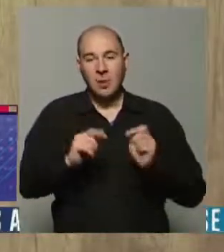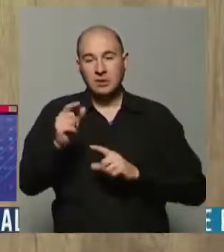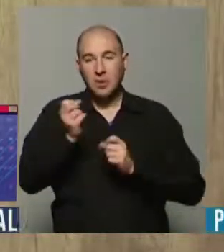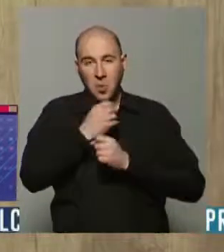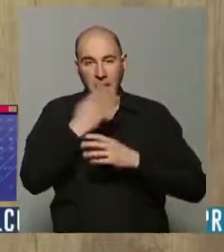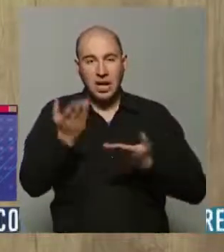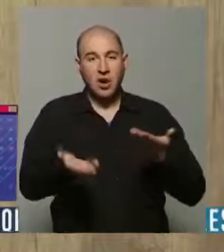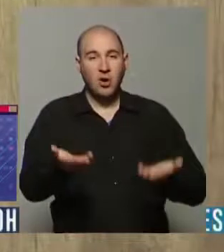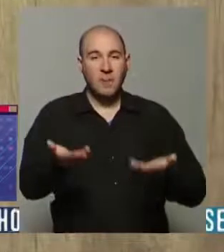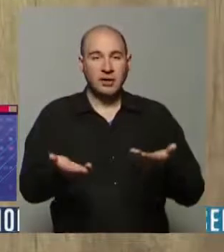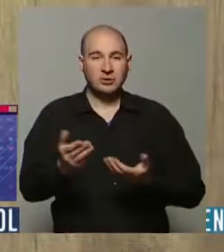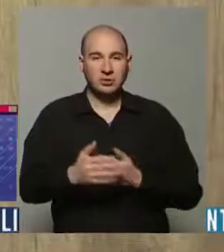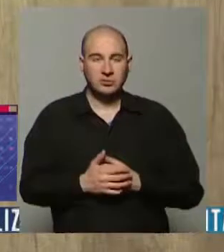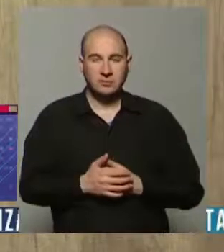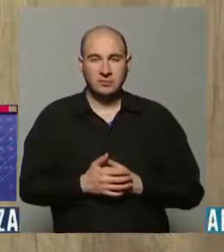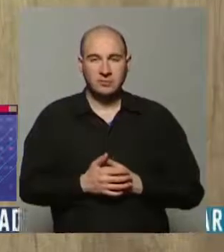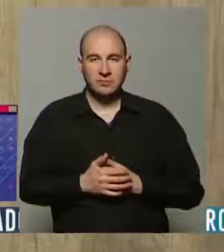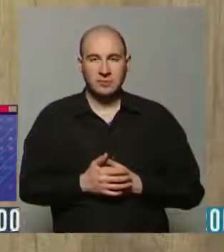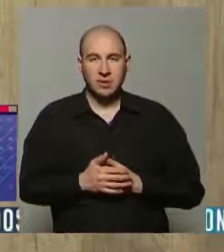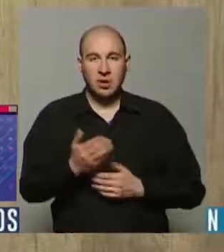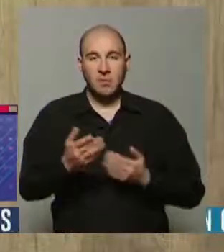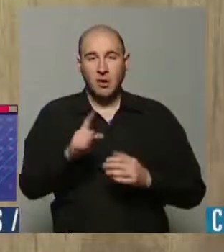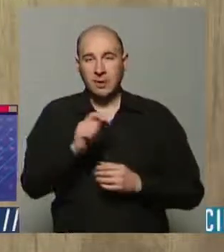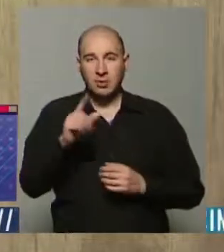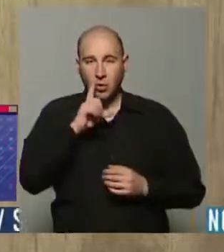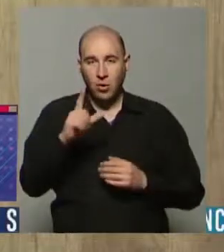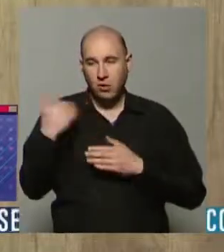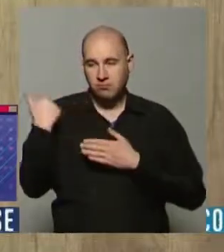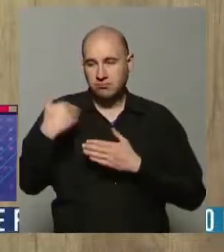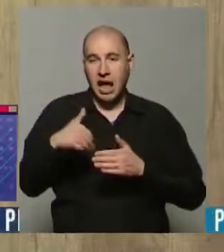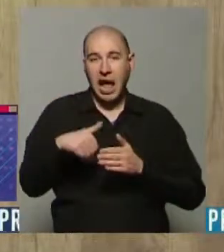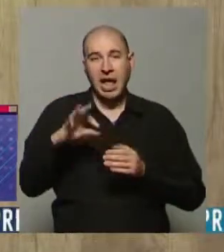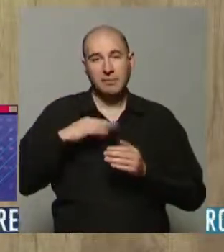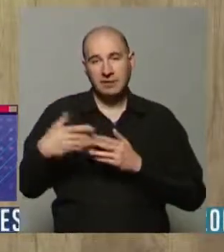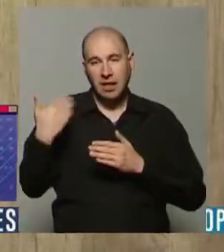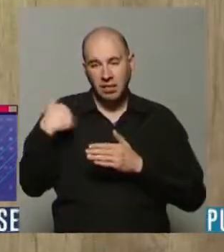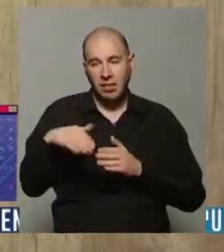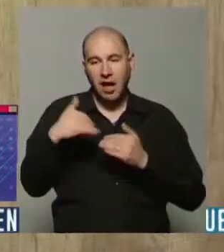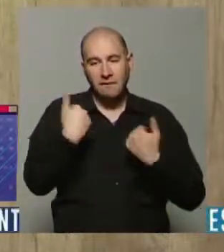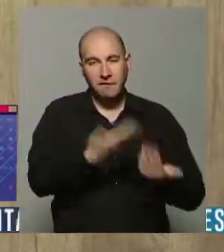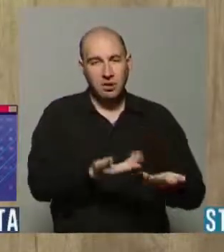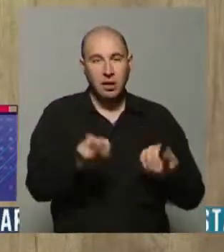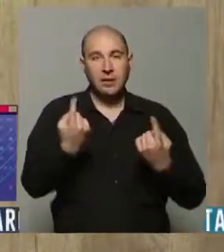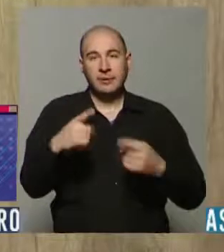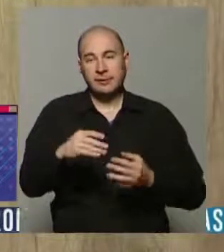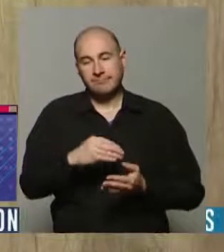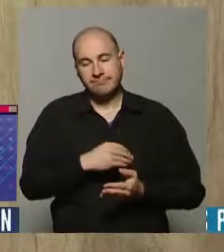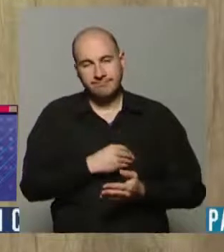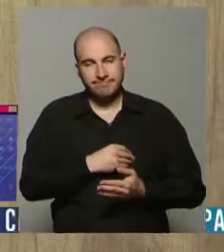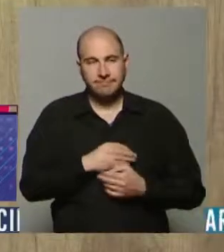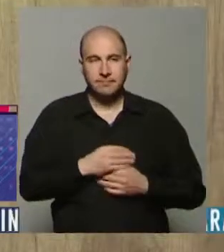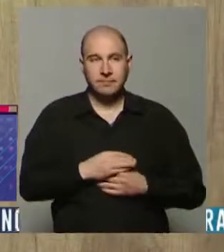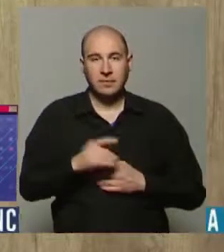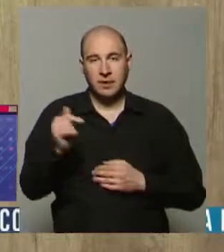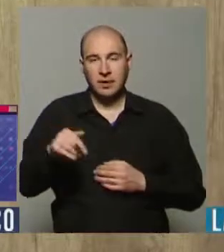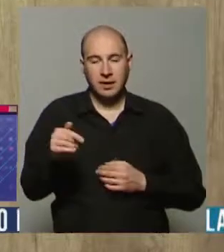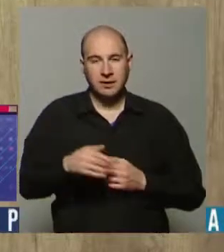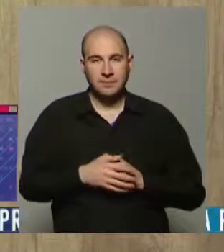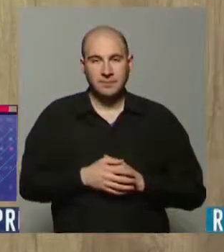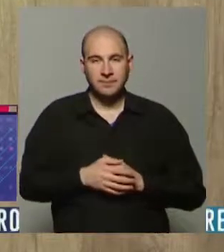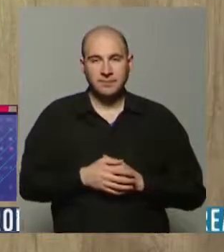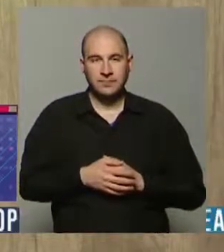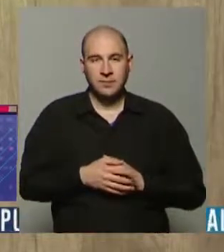sector mayorista que cayó en julio contra julio del año pasado. El mes de julio del 2018 fue un mes sumamente malo para la economía y se